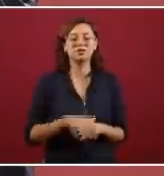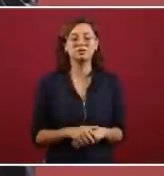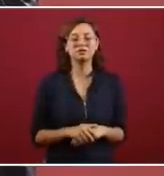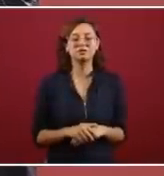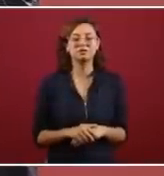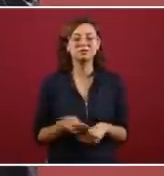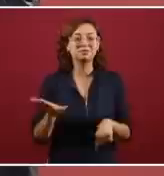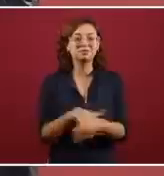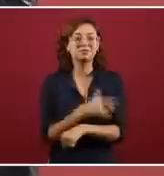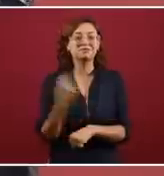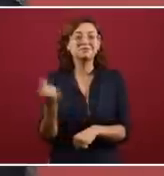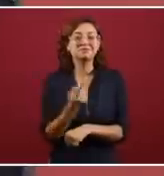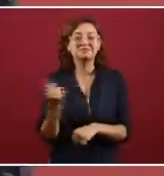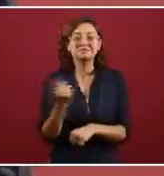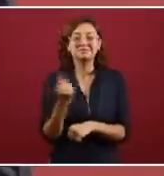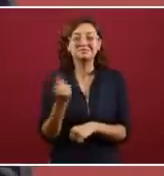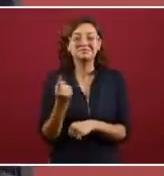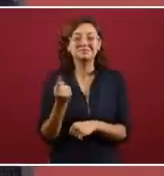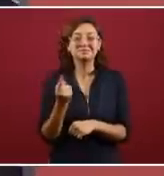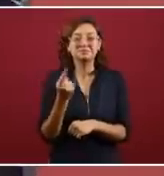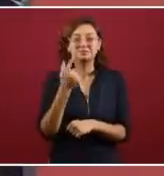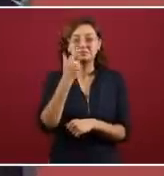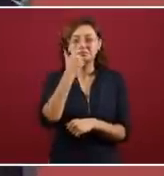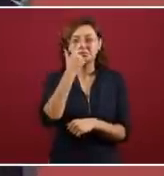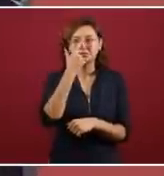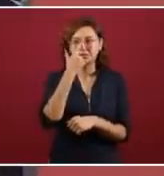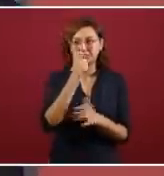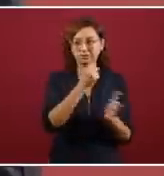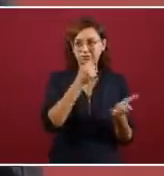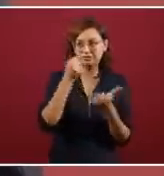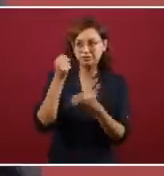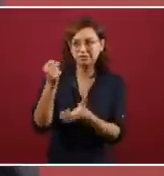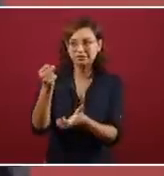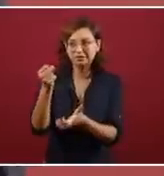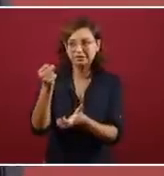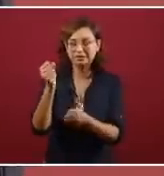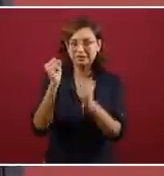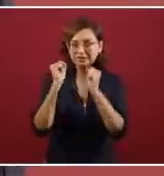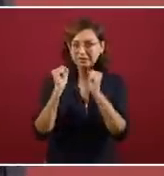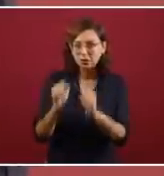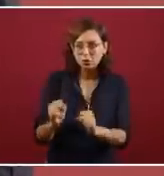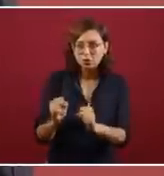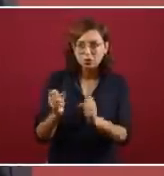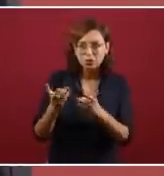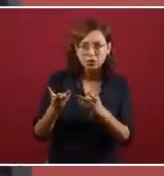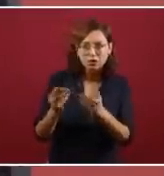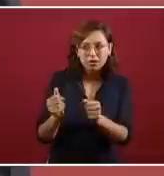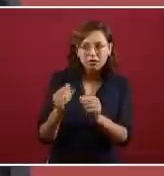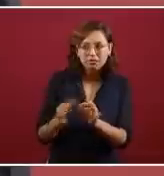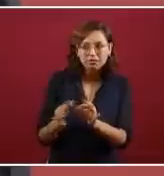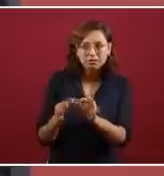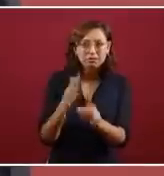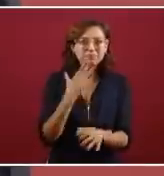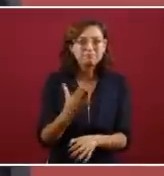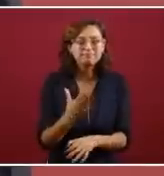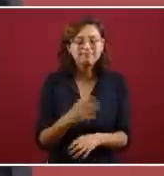porque no hay garantía de que se apliquen bien.